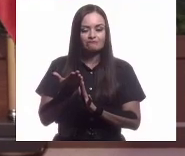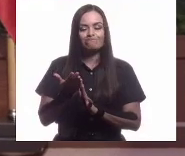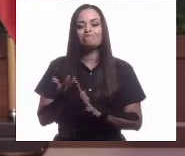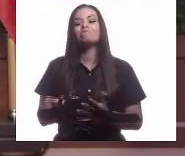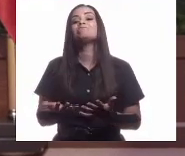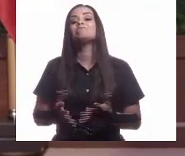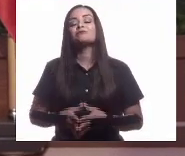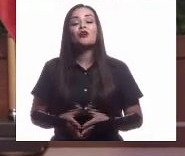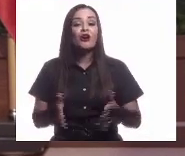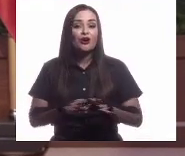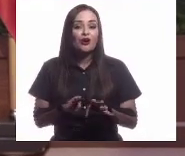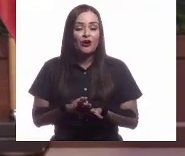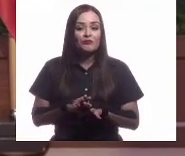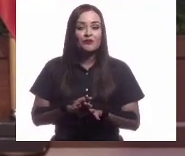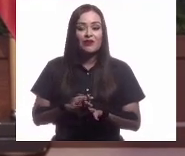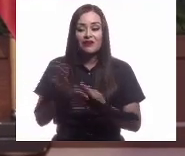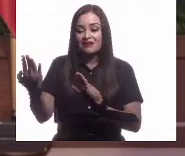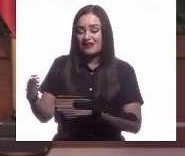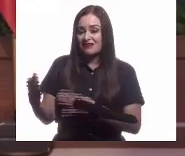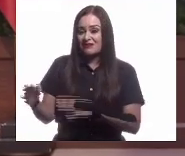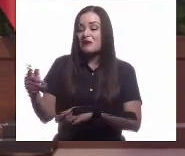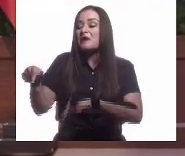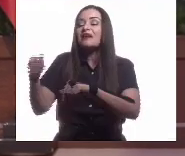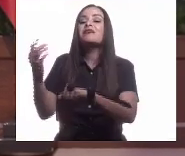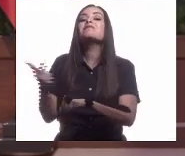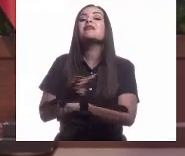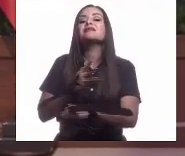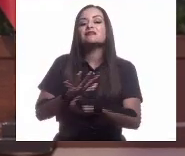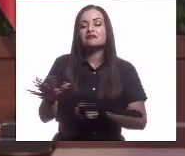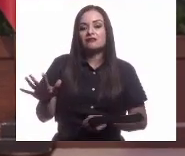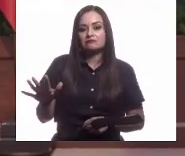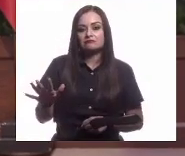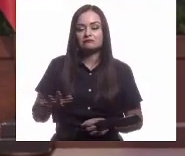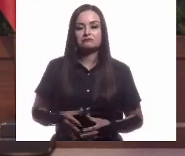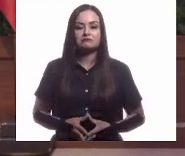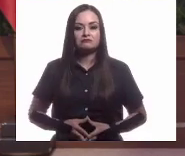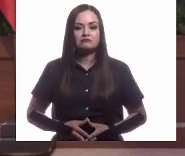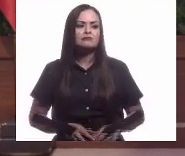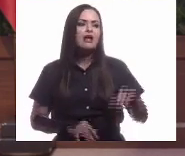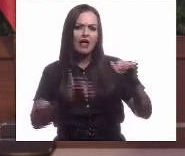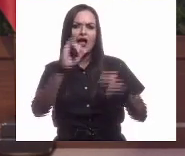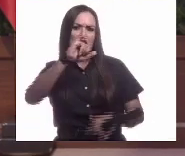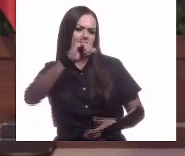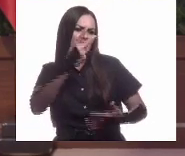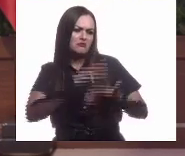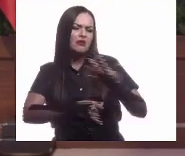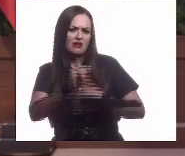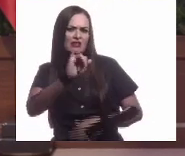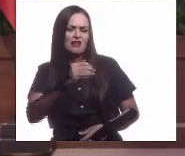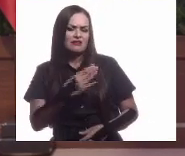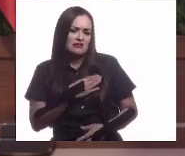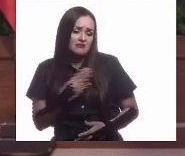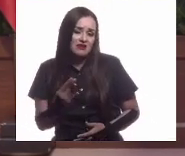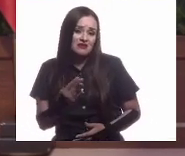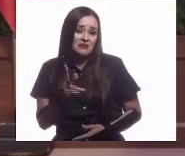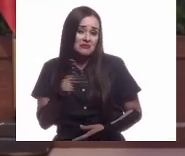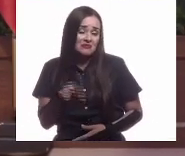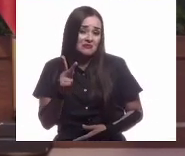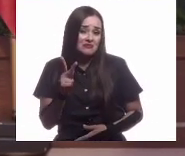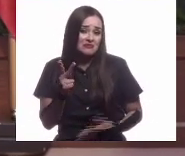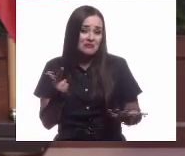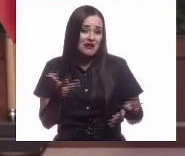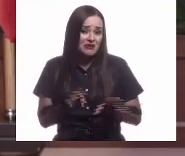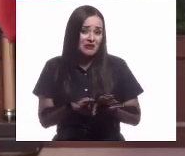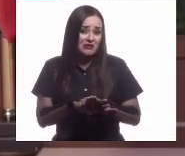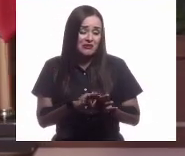pasa en las instituciones de crédito muchas veces? Pues a ver, está muy bonito tu proyecto, pues si no me traes una garantía real, libre de